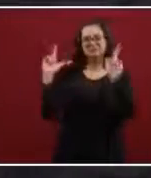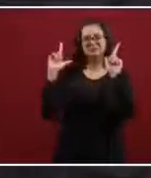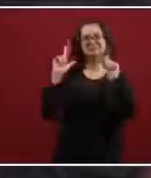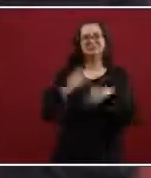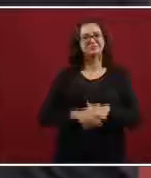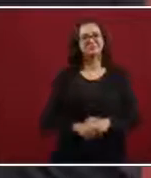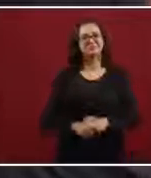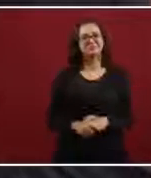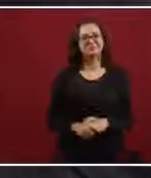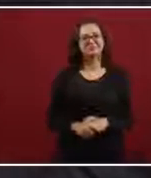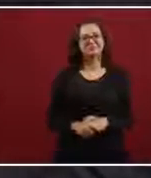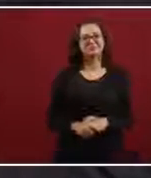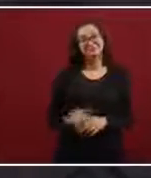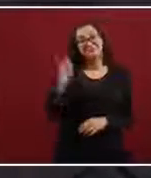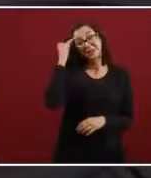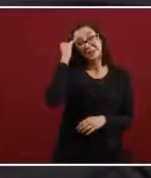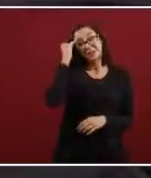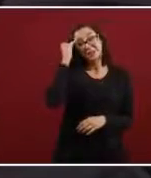Imagínense esto.